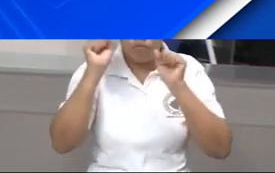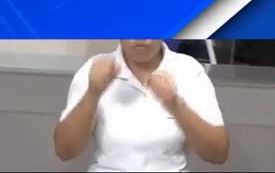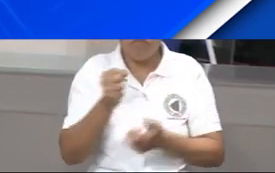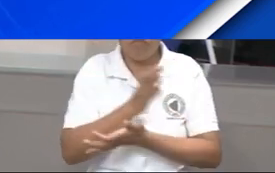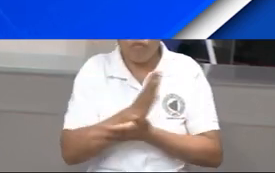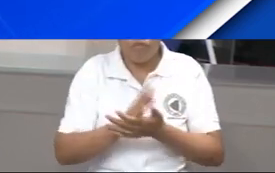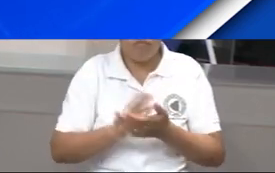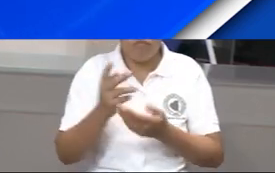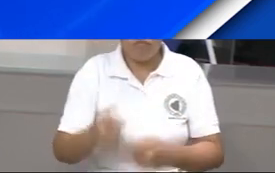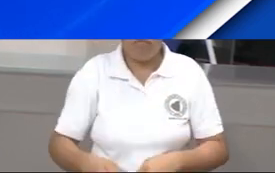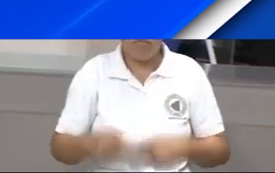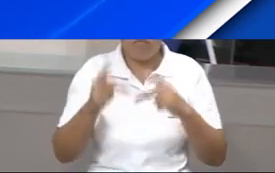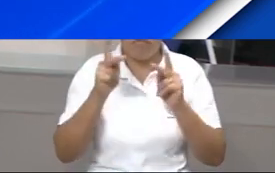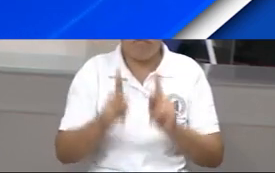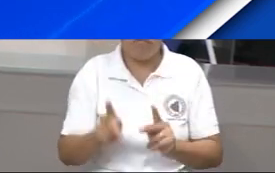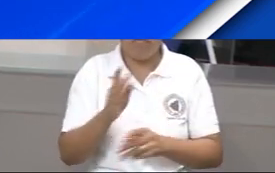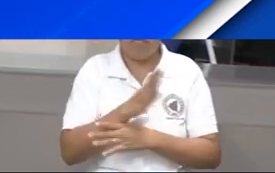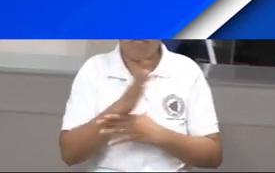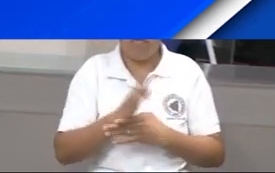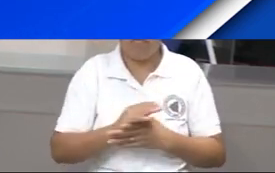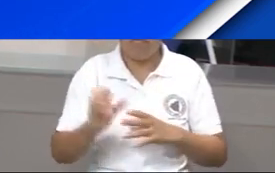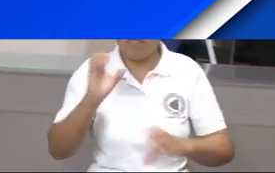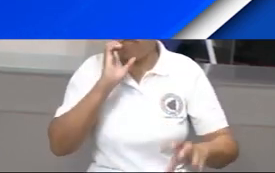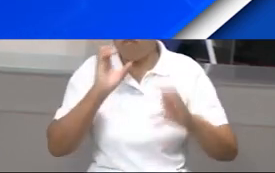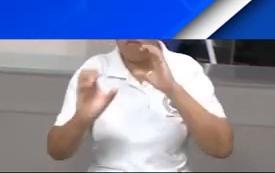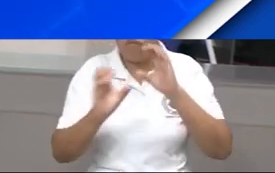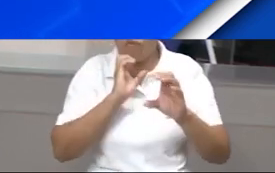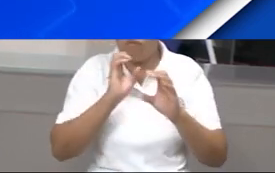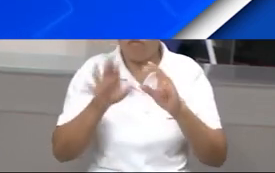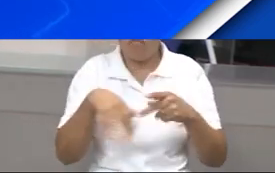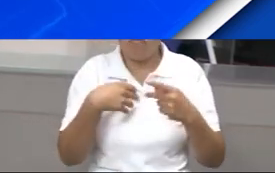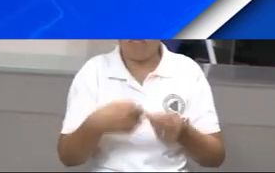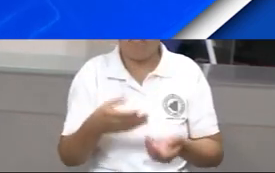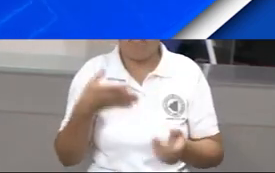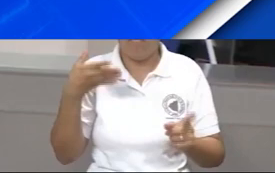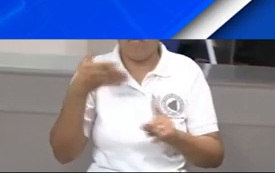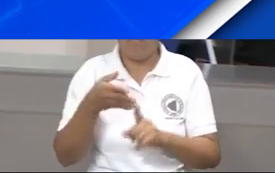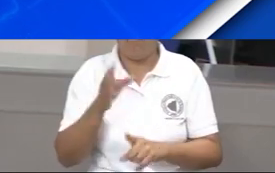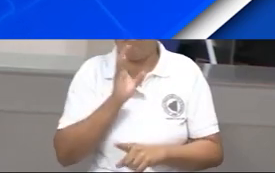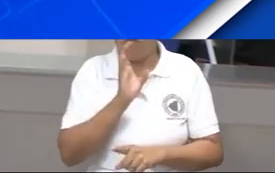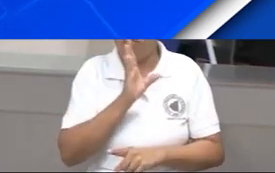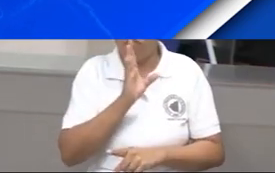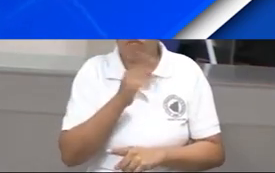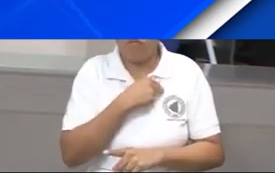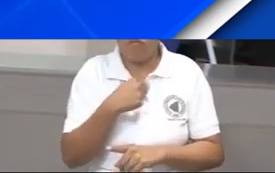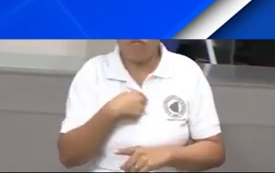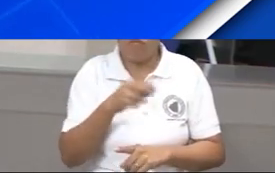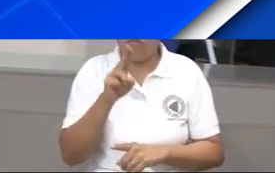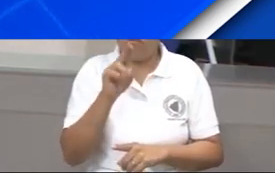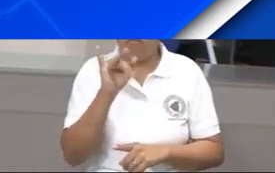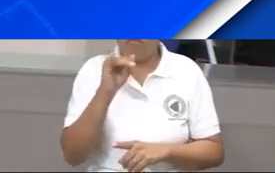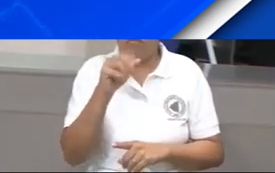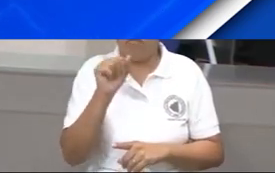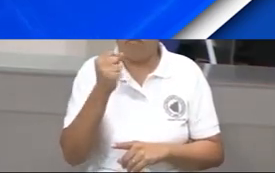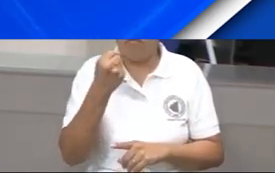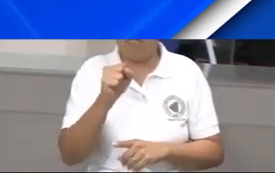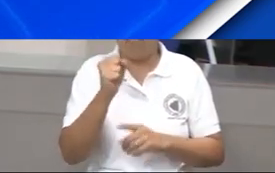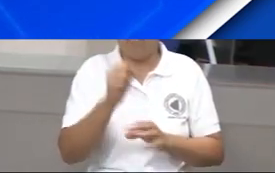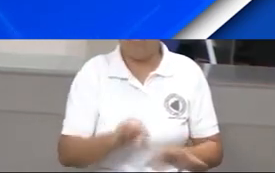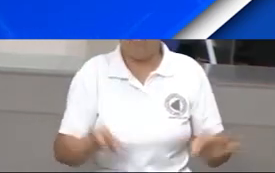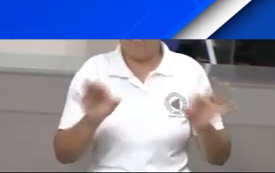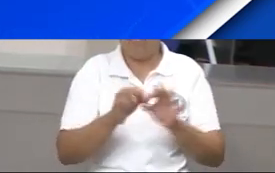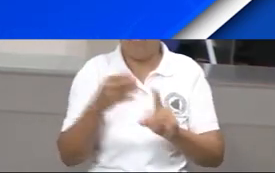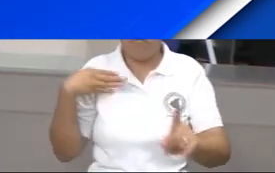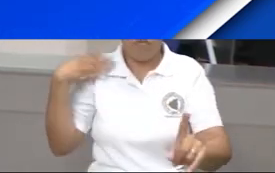y asequibilidad de los servicios de telecomunicaciones, servicios de comunicaciones audiovisuales y